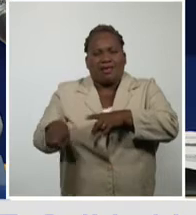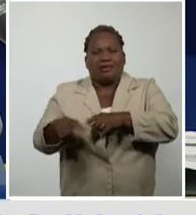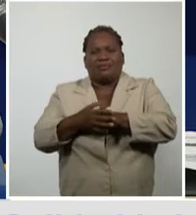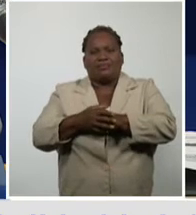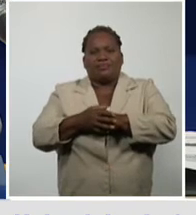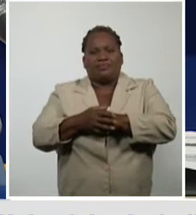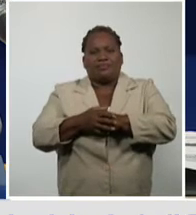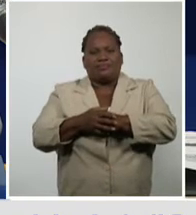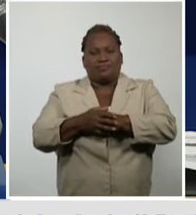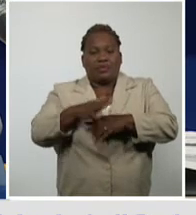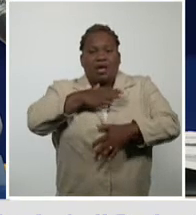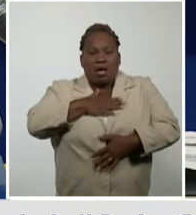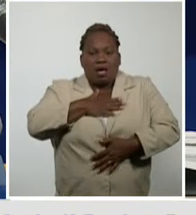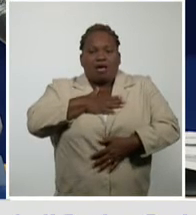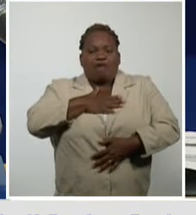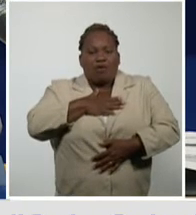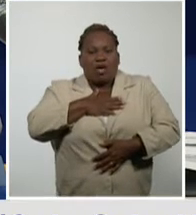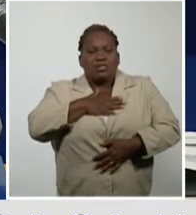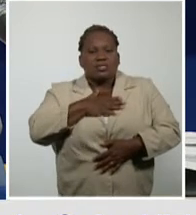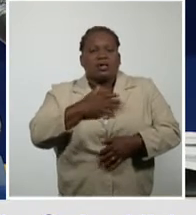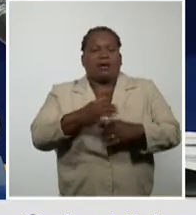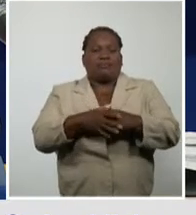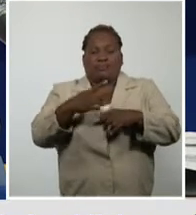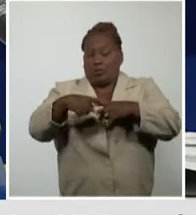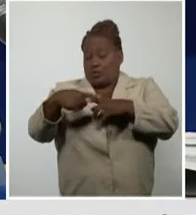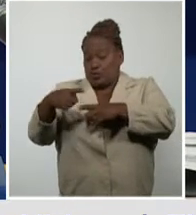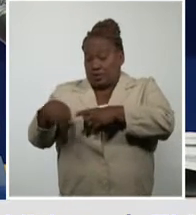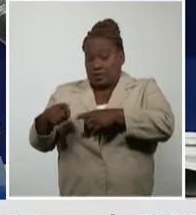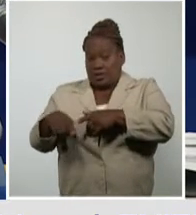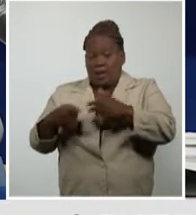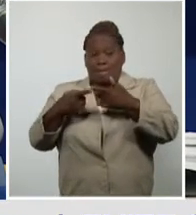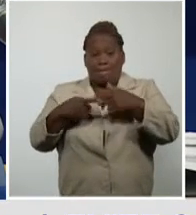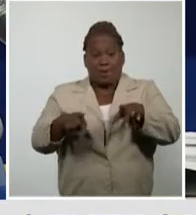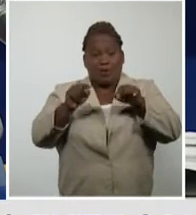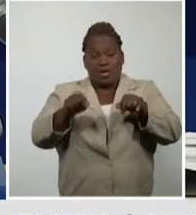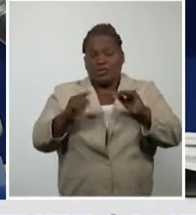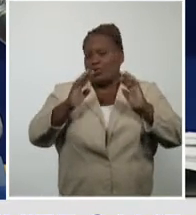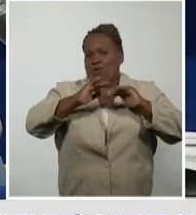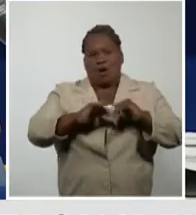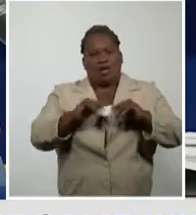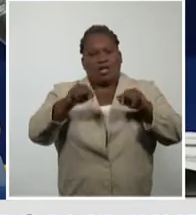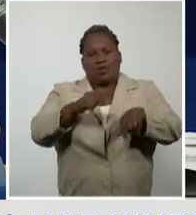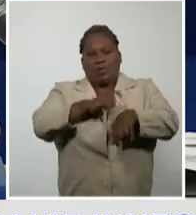sincitial respiratorio que producen influenza, pero bueno, eso no tenemos en estos momentos.